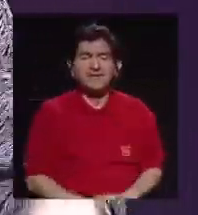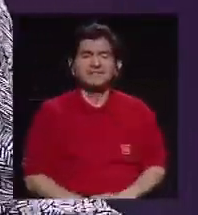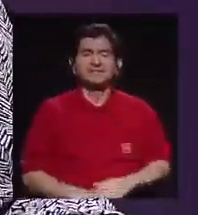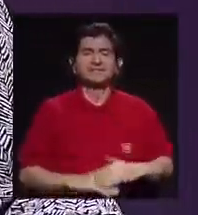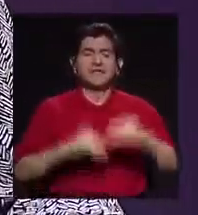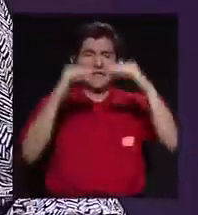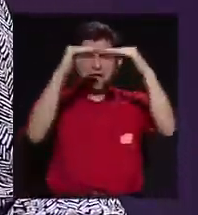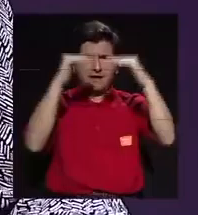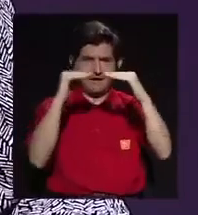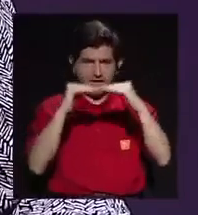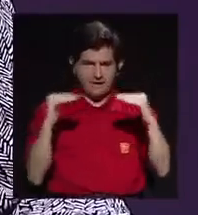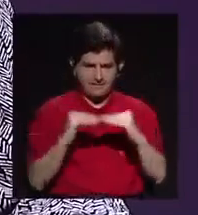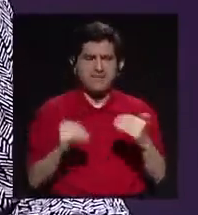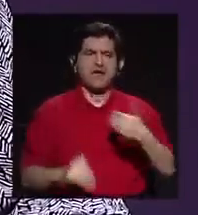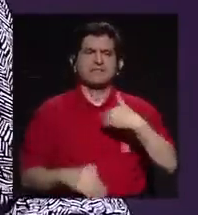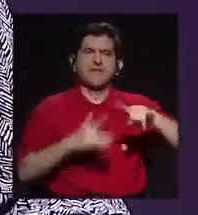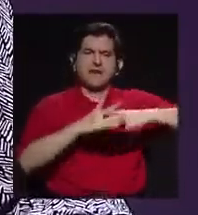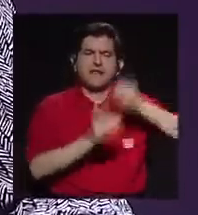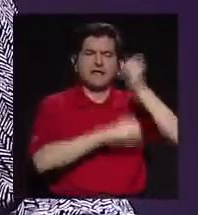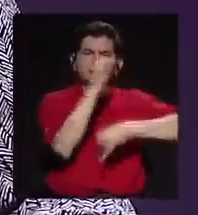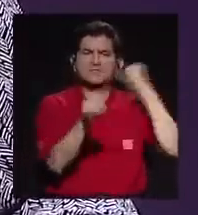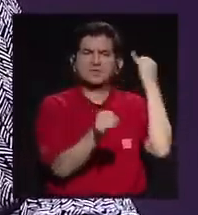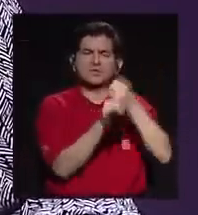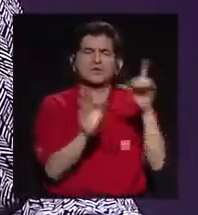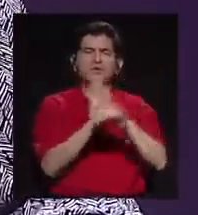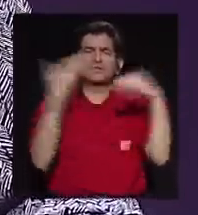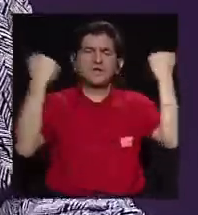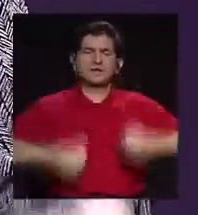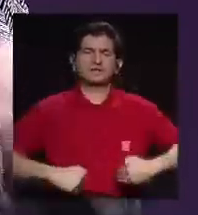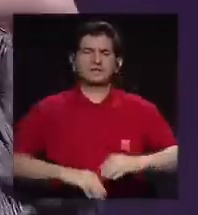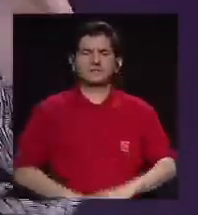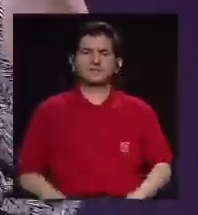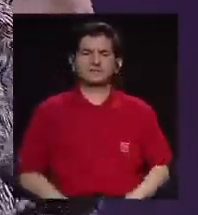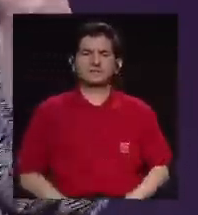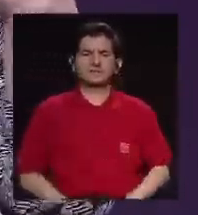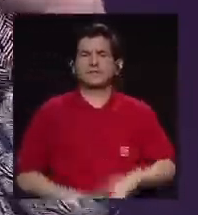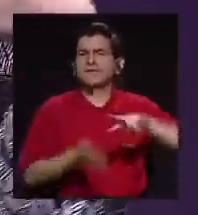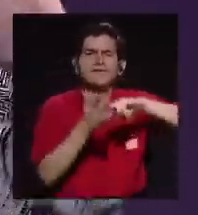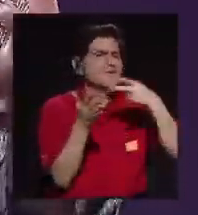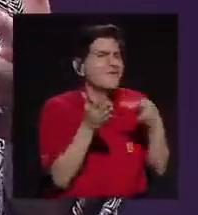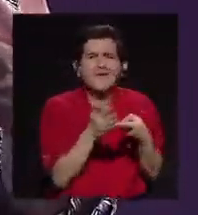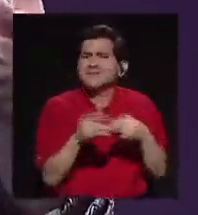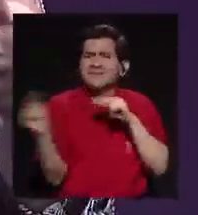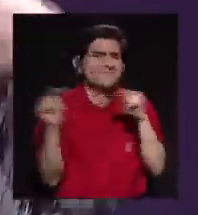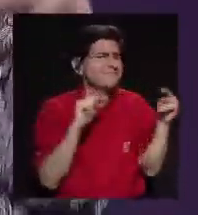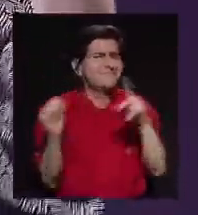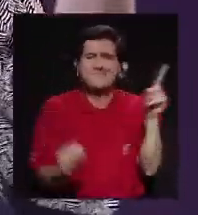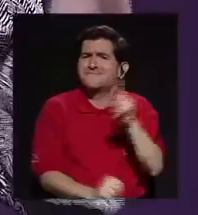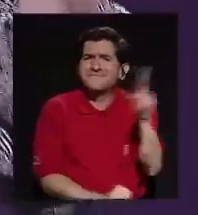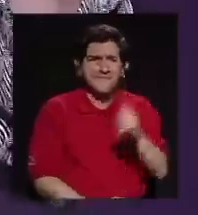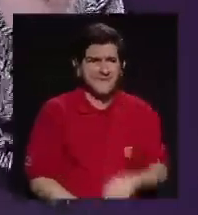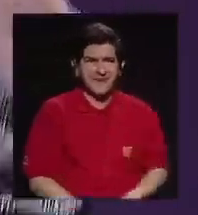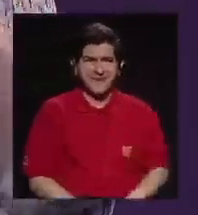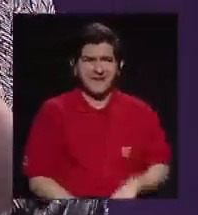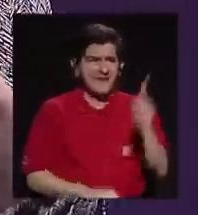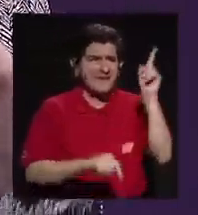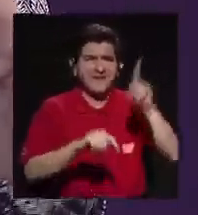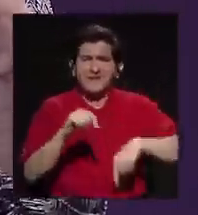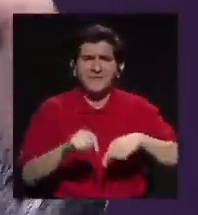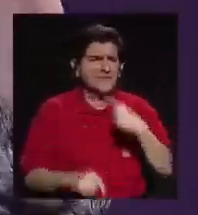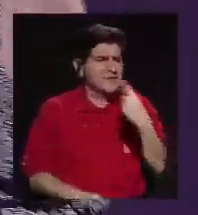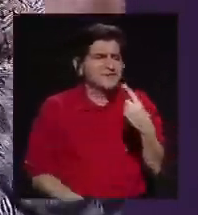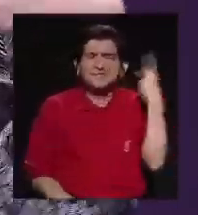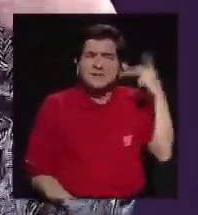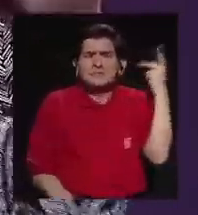que le dan a los instrumentos internacionales de derechos humanos. Entonces, no es una cuestión de negociación, no es una cuestión de